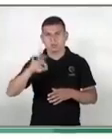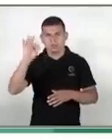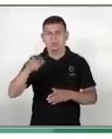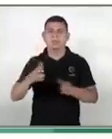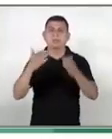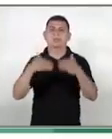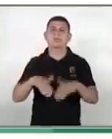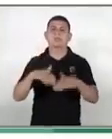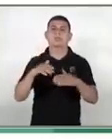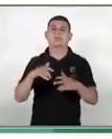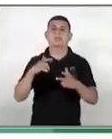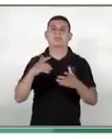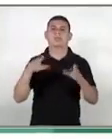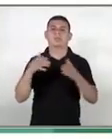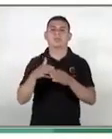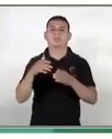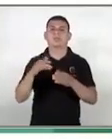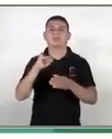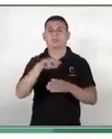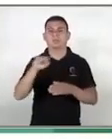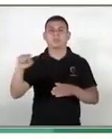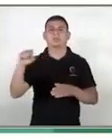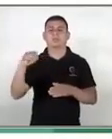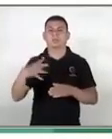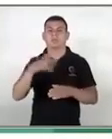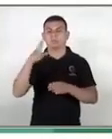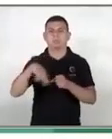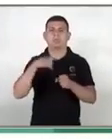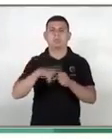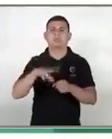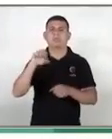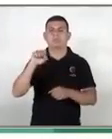35.2%, en las unidades del IMSS régimen ordinario